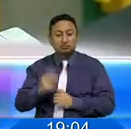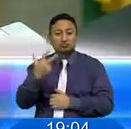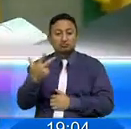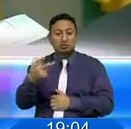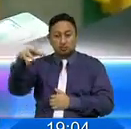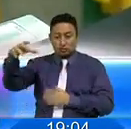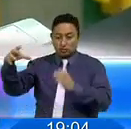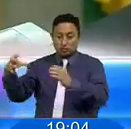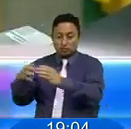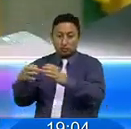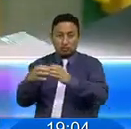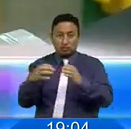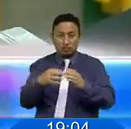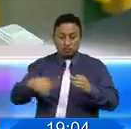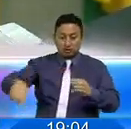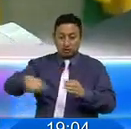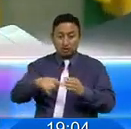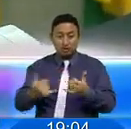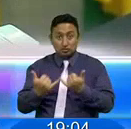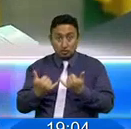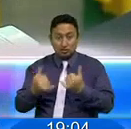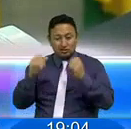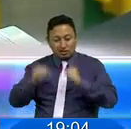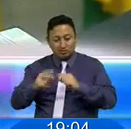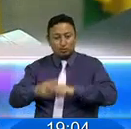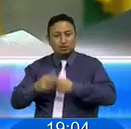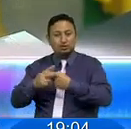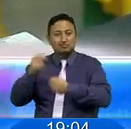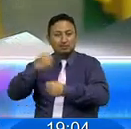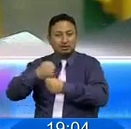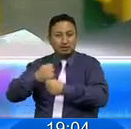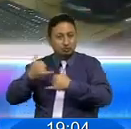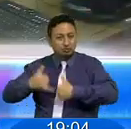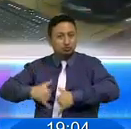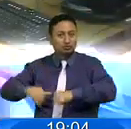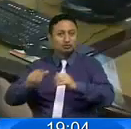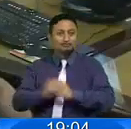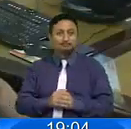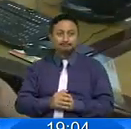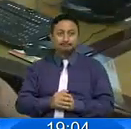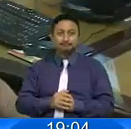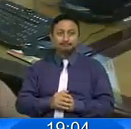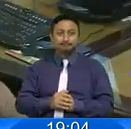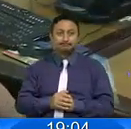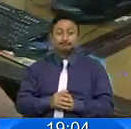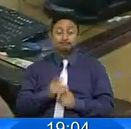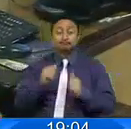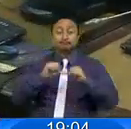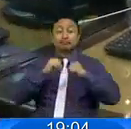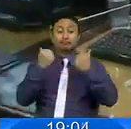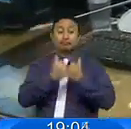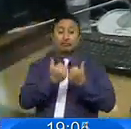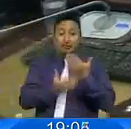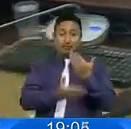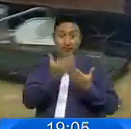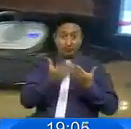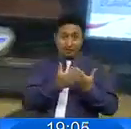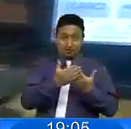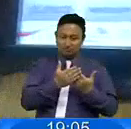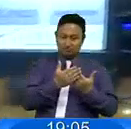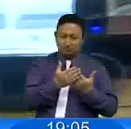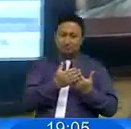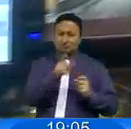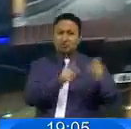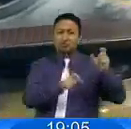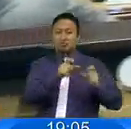acefalía prácticamente puedan instalarse y puedan realizar su trabajo pero las cosas dentro de la asamblea no son fáciles la mayoría se